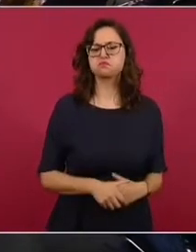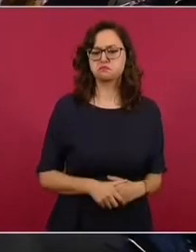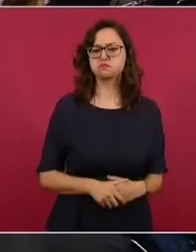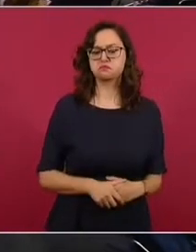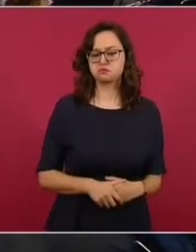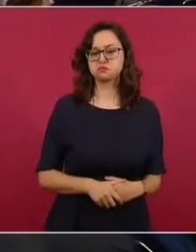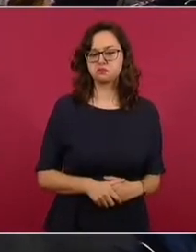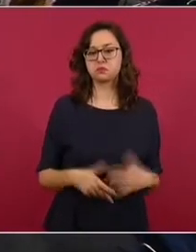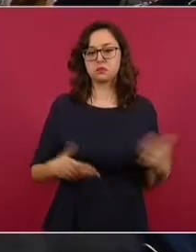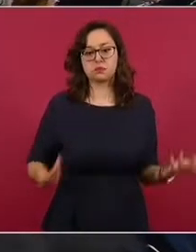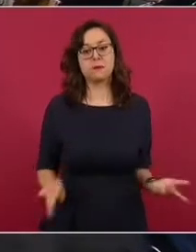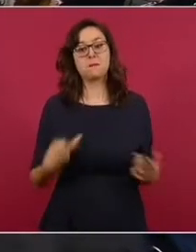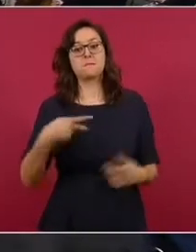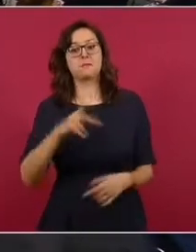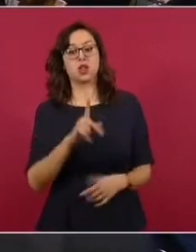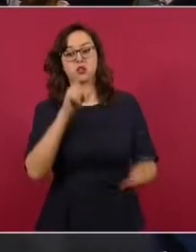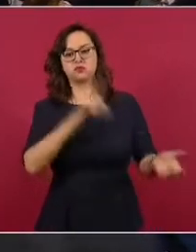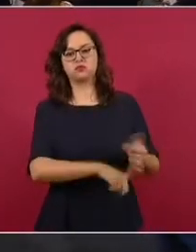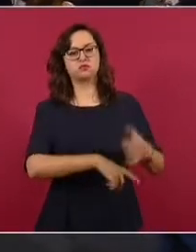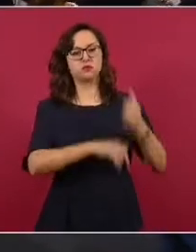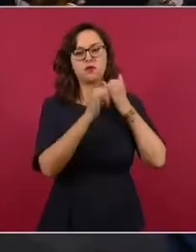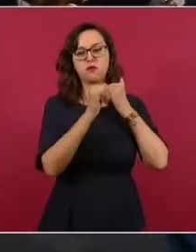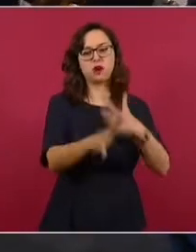lo que hace la diferencia,